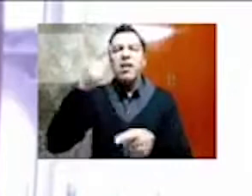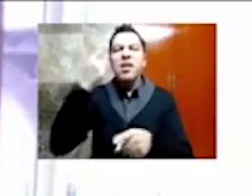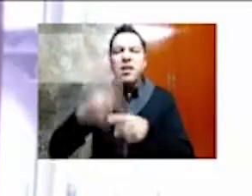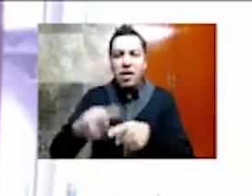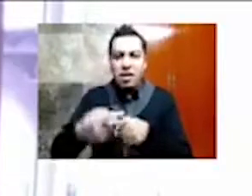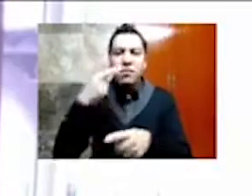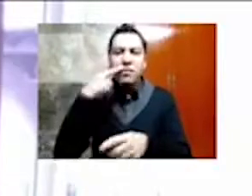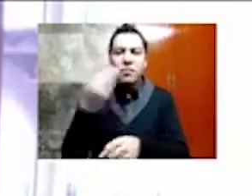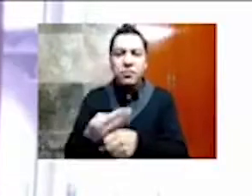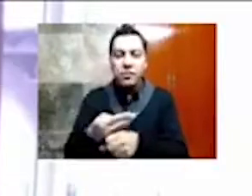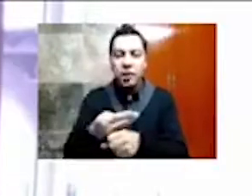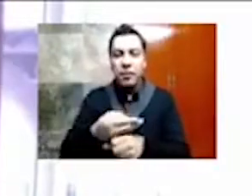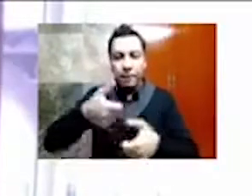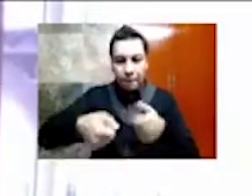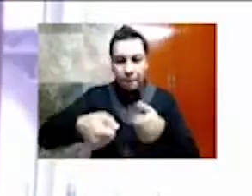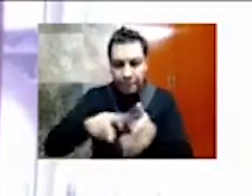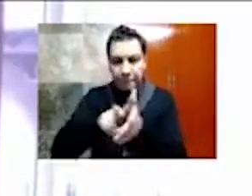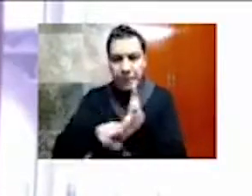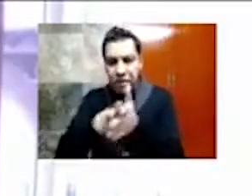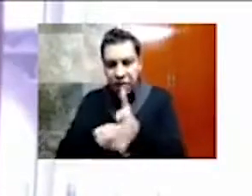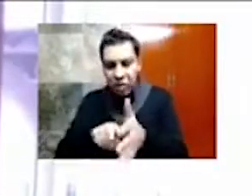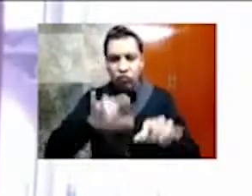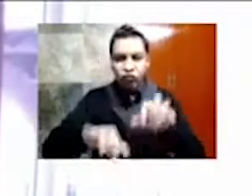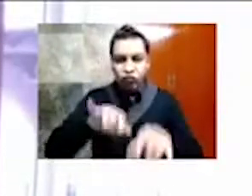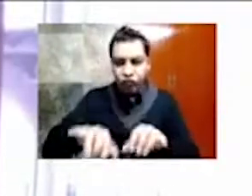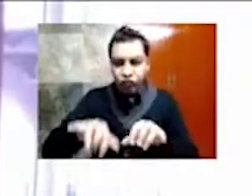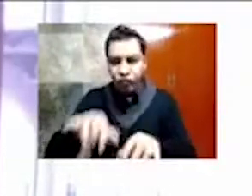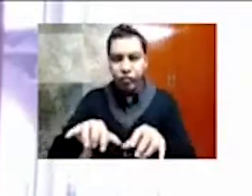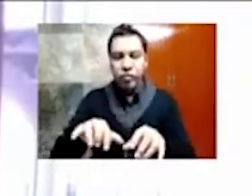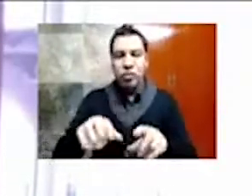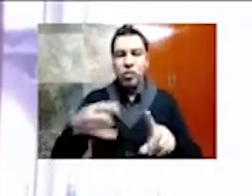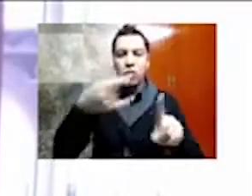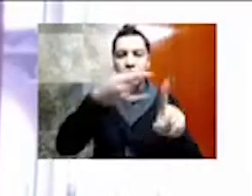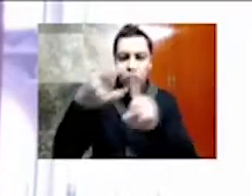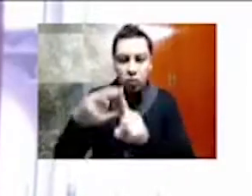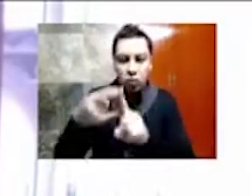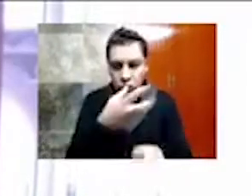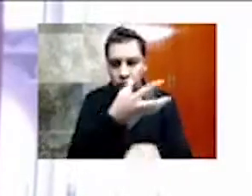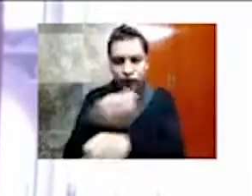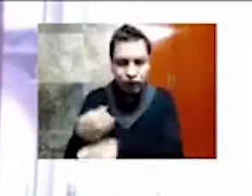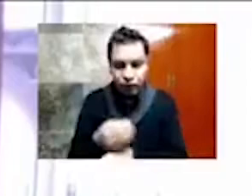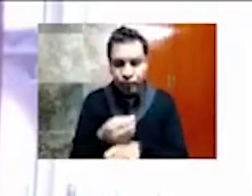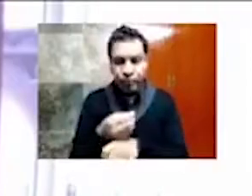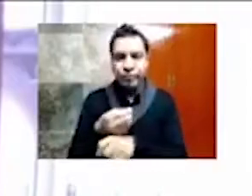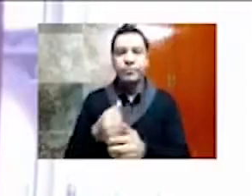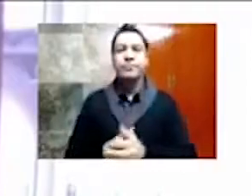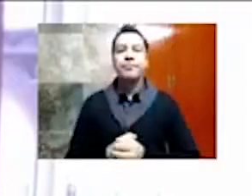la palabra a Lilia para que dé inicio a esta última sesión del ciclo.